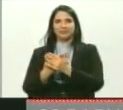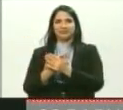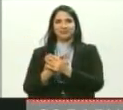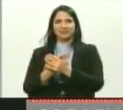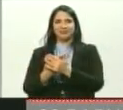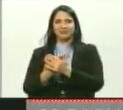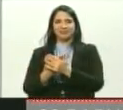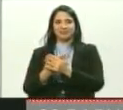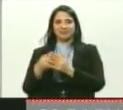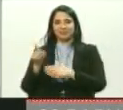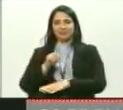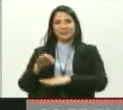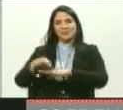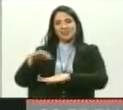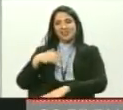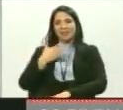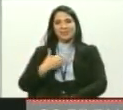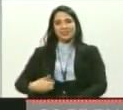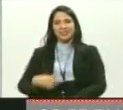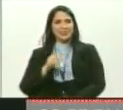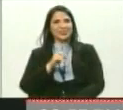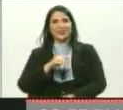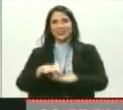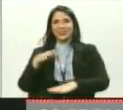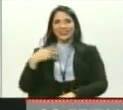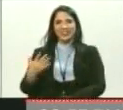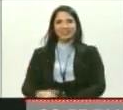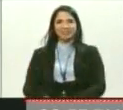No me dejan, presidente. No lo dejan, dice.